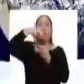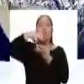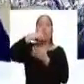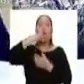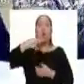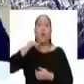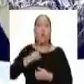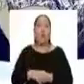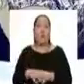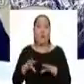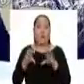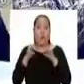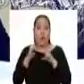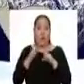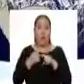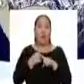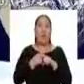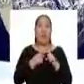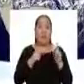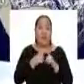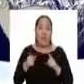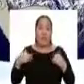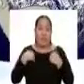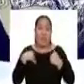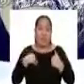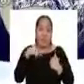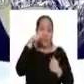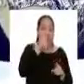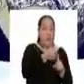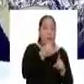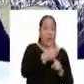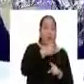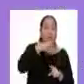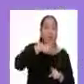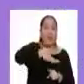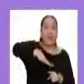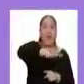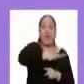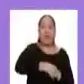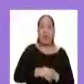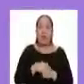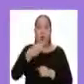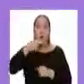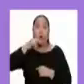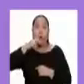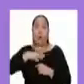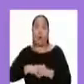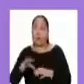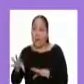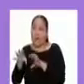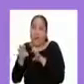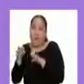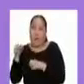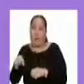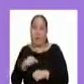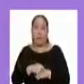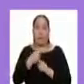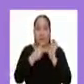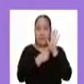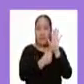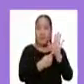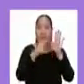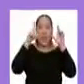vivan animales propios del desierto, humedales y zonas frías. Ahora presta atención a estas fotos de